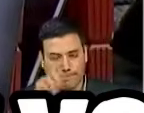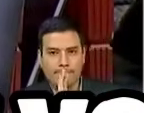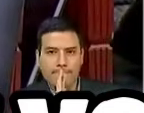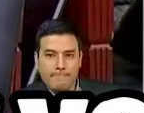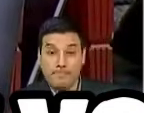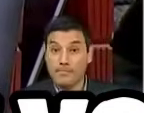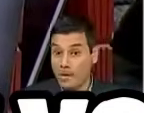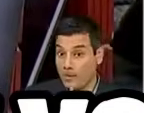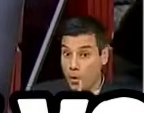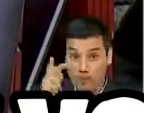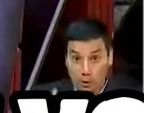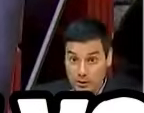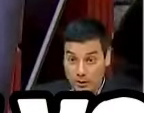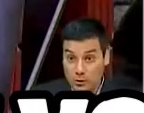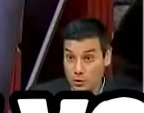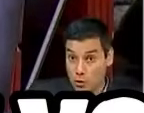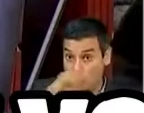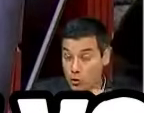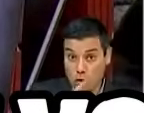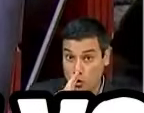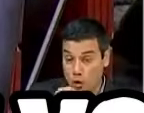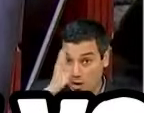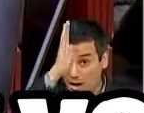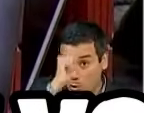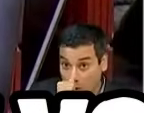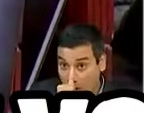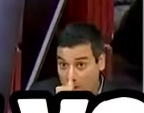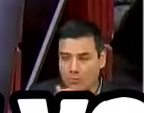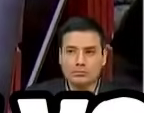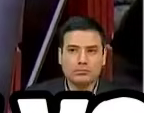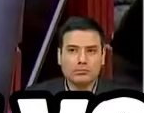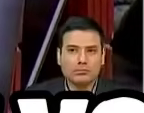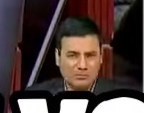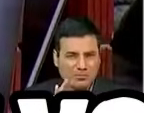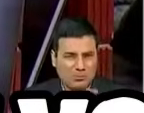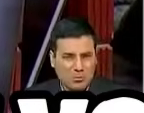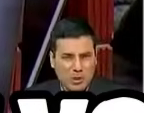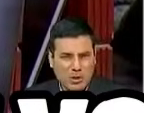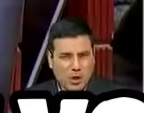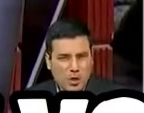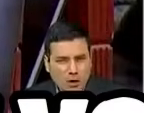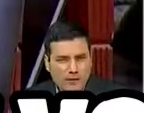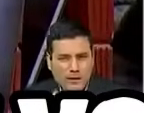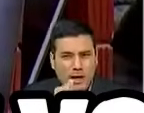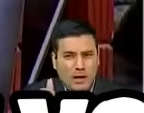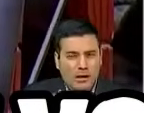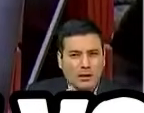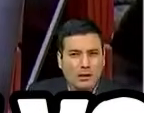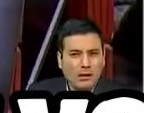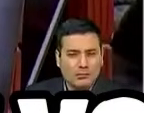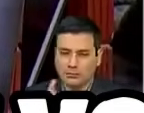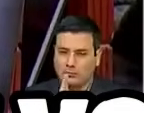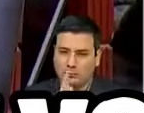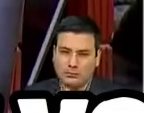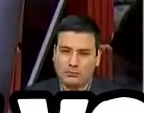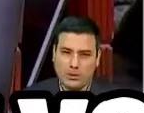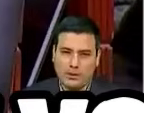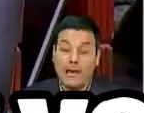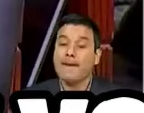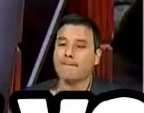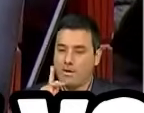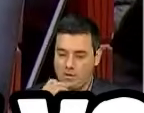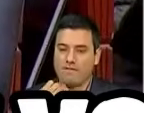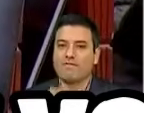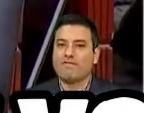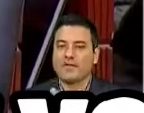del proyecto, pues ya no podríamos enviarlo a las áreas para que analicen ninguna otra cuestión, pero sí tenemos pendiente, pues, dar respuesta, y creo